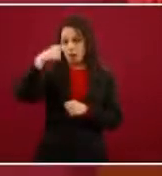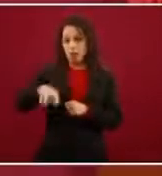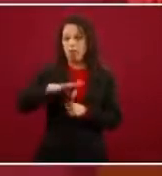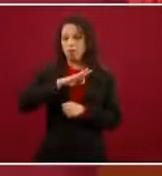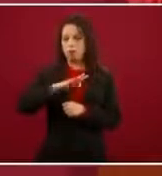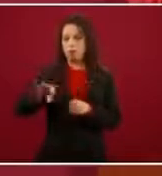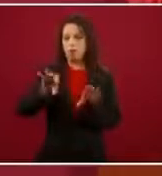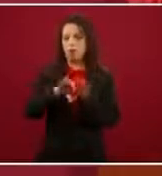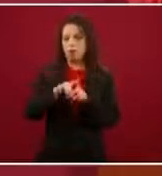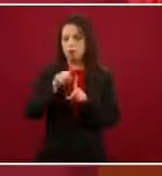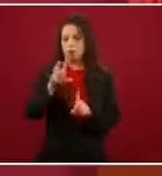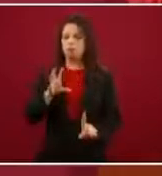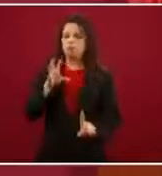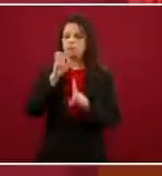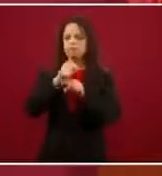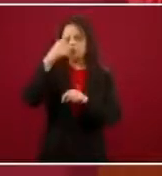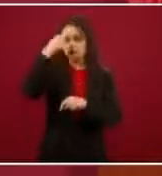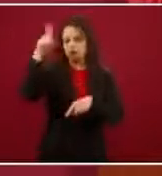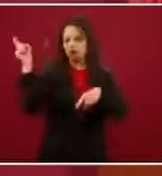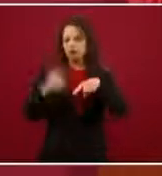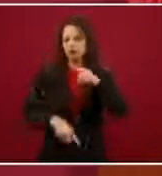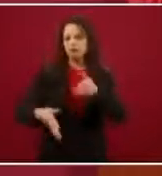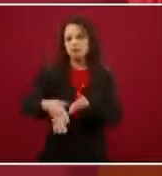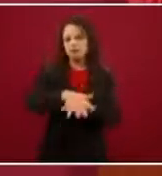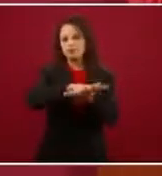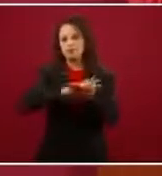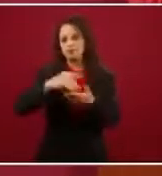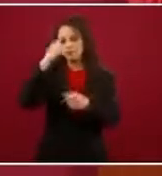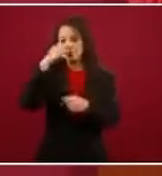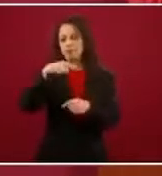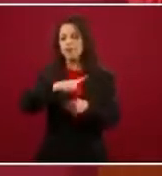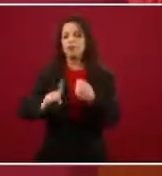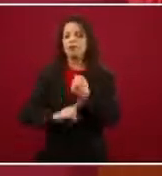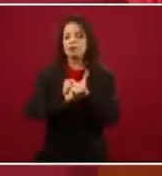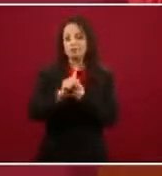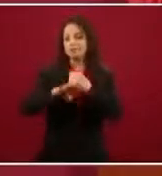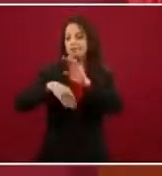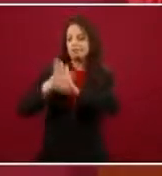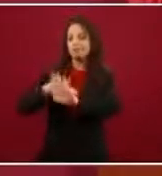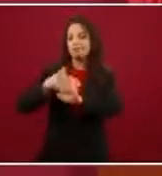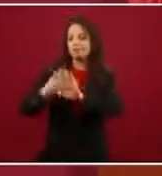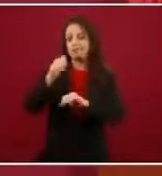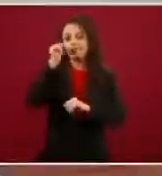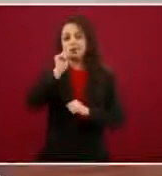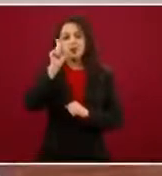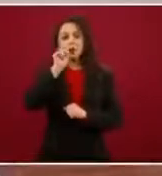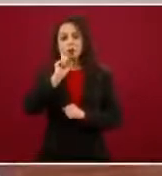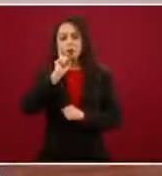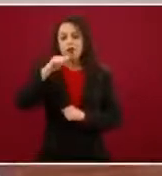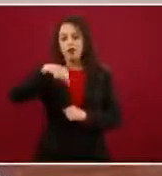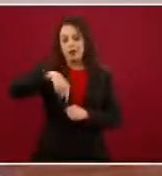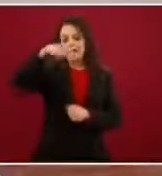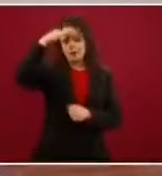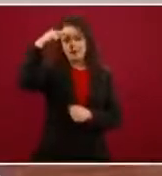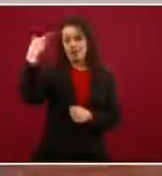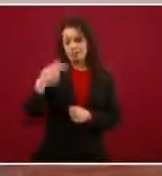claras los problemas que aquejan a las mujeres en el país a partir de